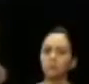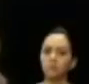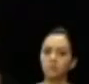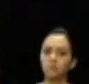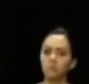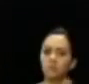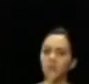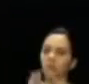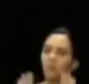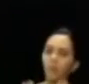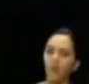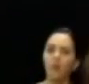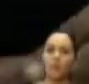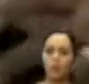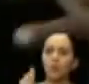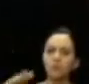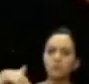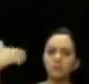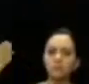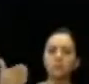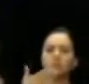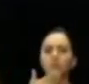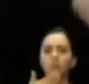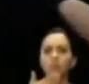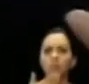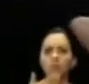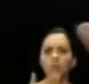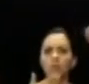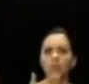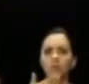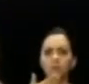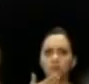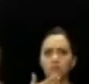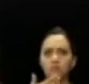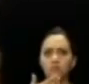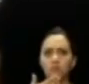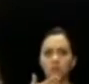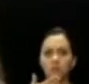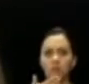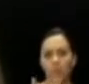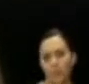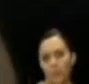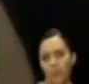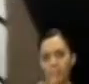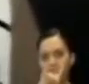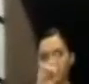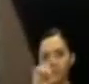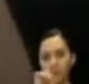llamado al paro nacional y el levantamiento que se quiere hacer. Le pregunto